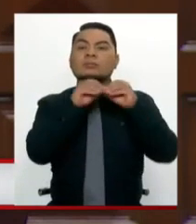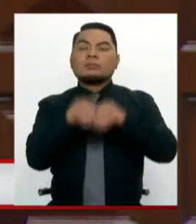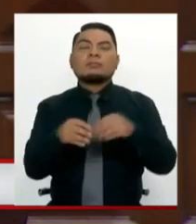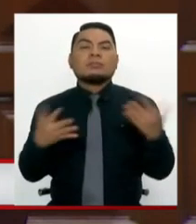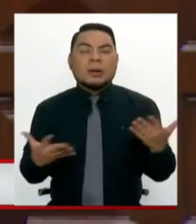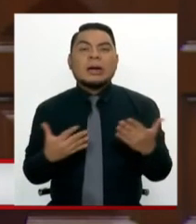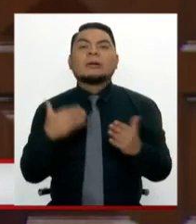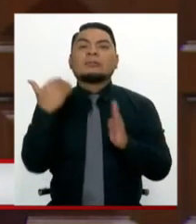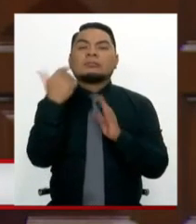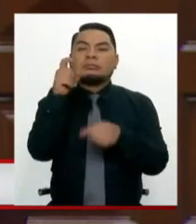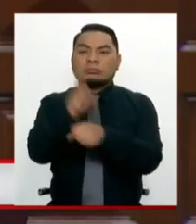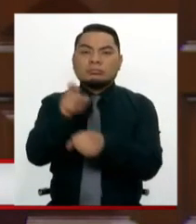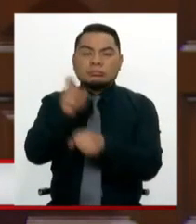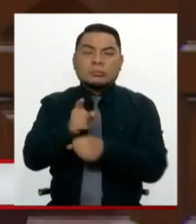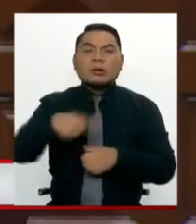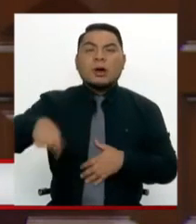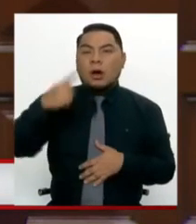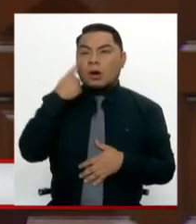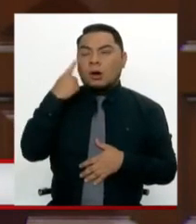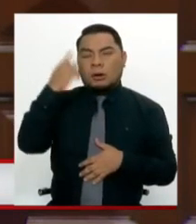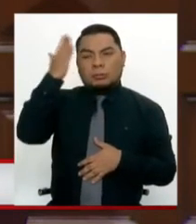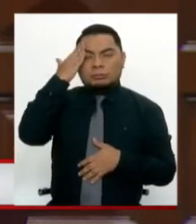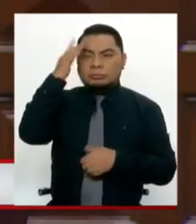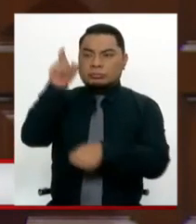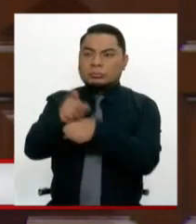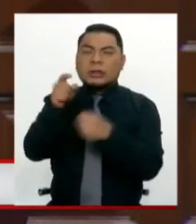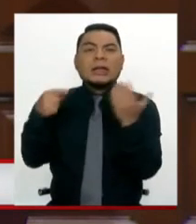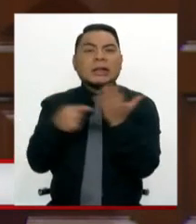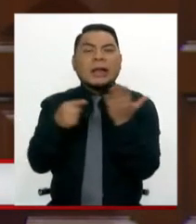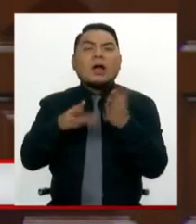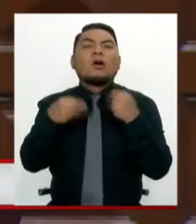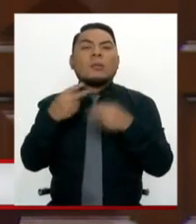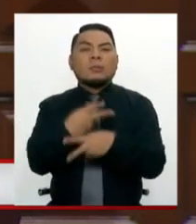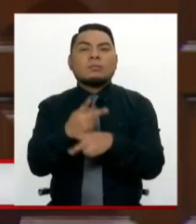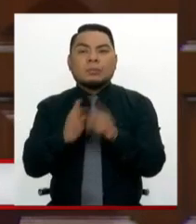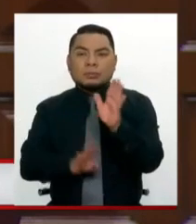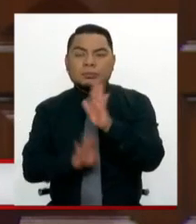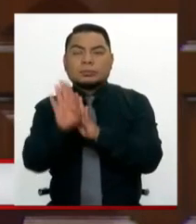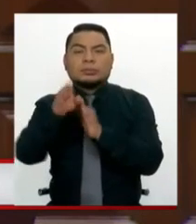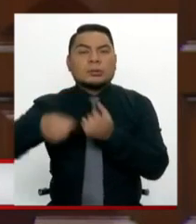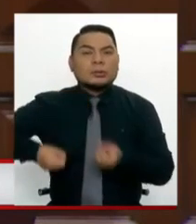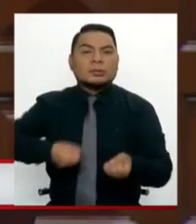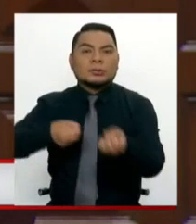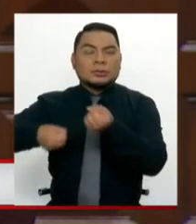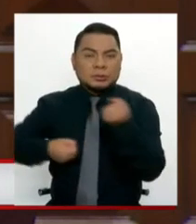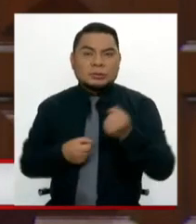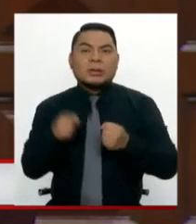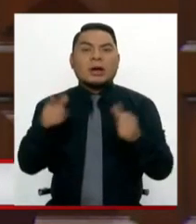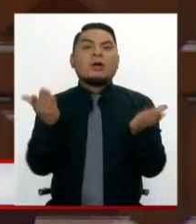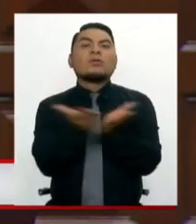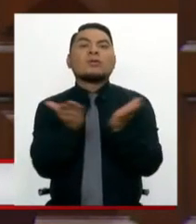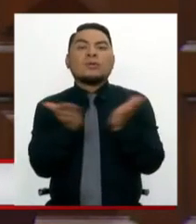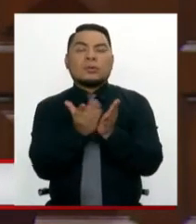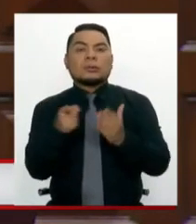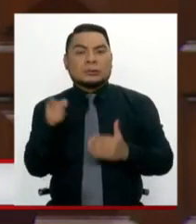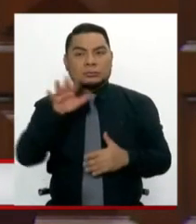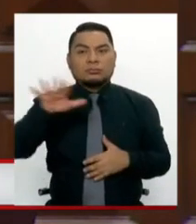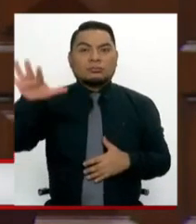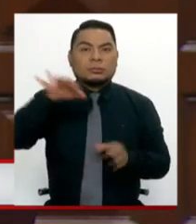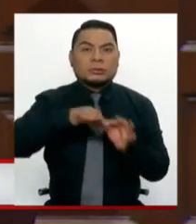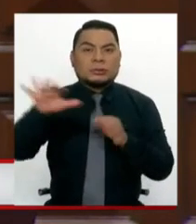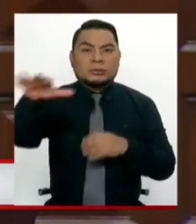incorporación curricular de los conocimientos y técnicas para la producción agropecuaria en las escuelas y